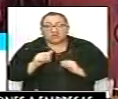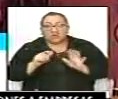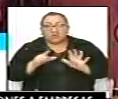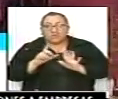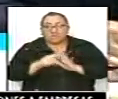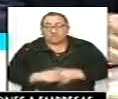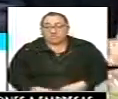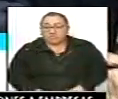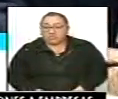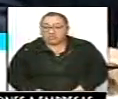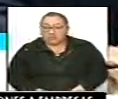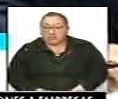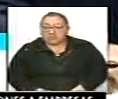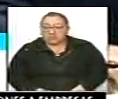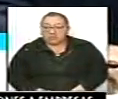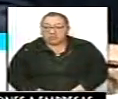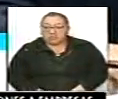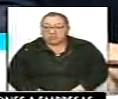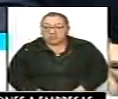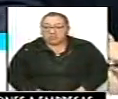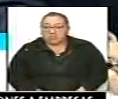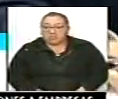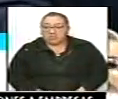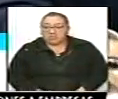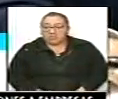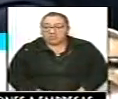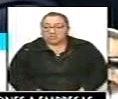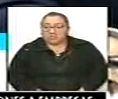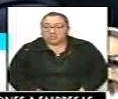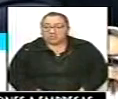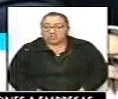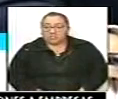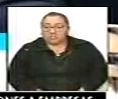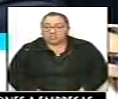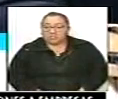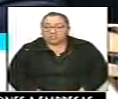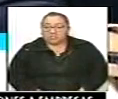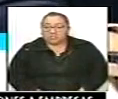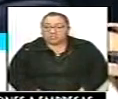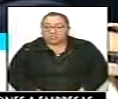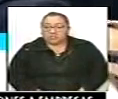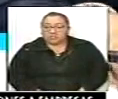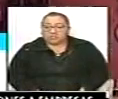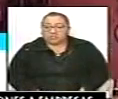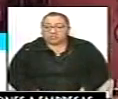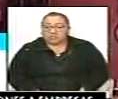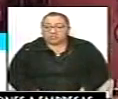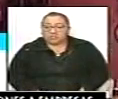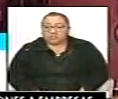5 a 7 minutos, por favor, a fin de que puedan hablar todos los que están pendientes en la lista. Congresista Mulder.